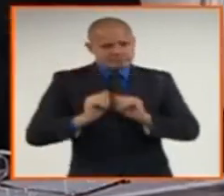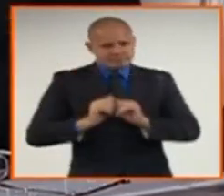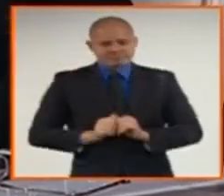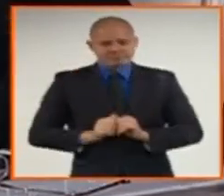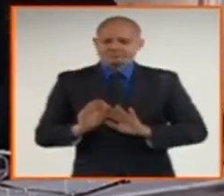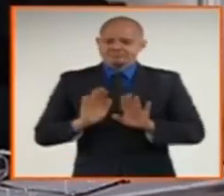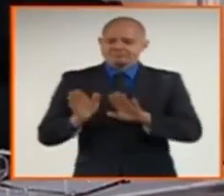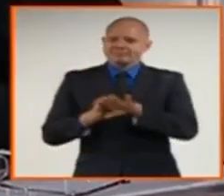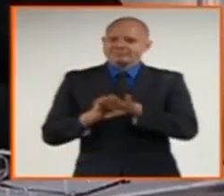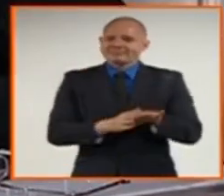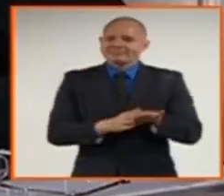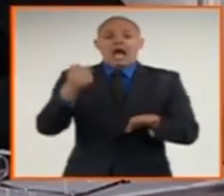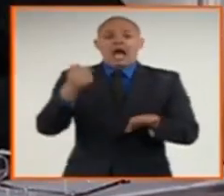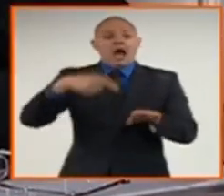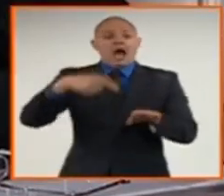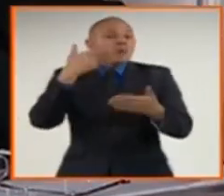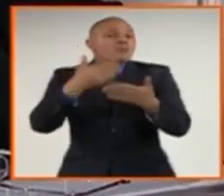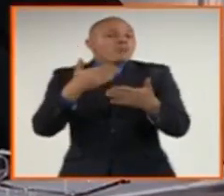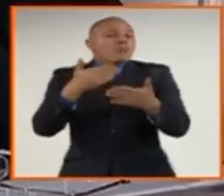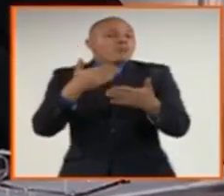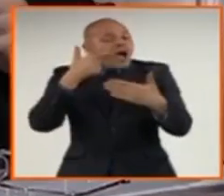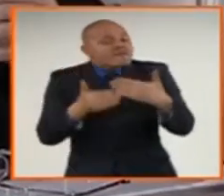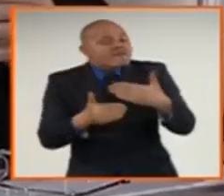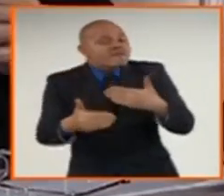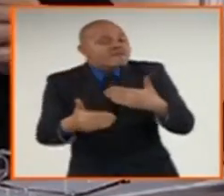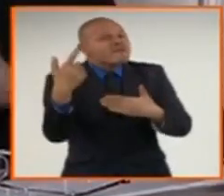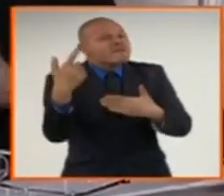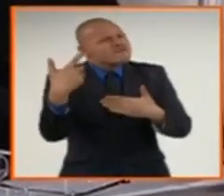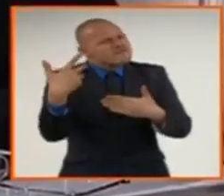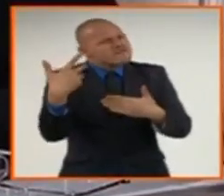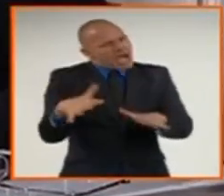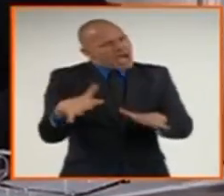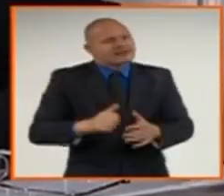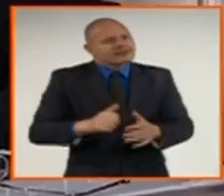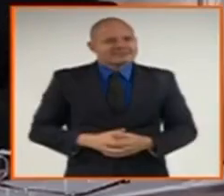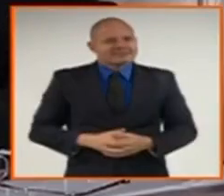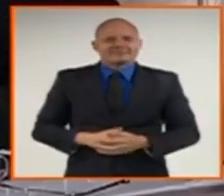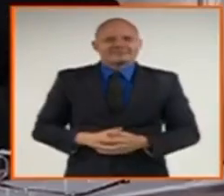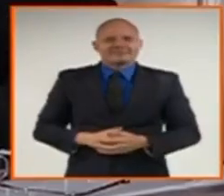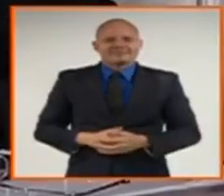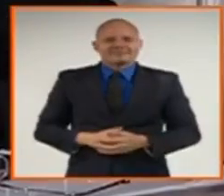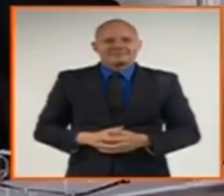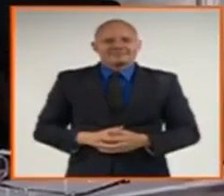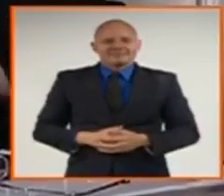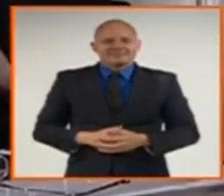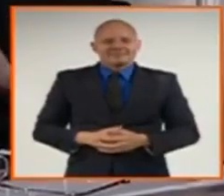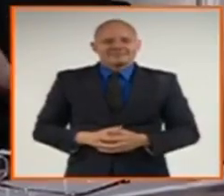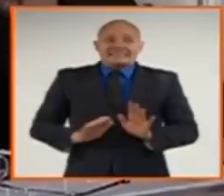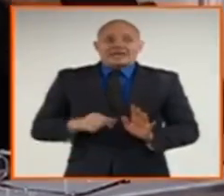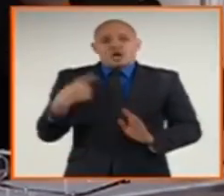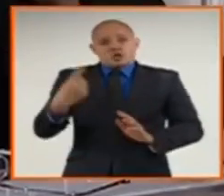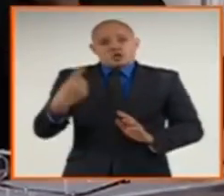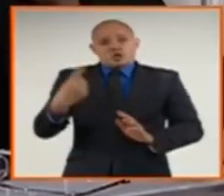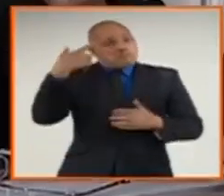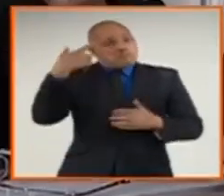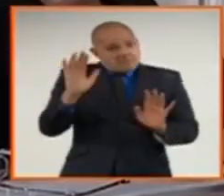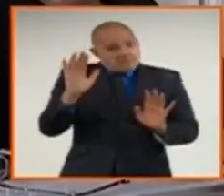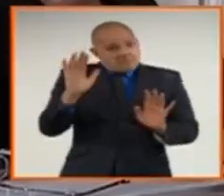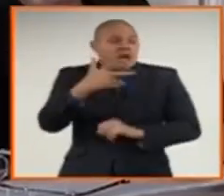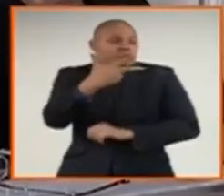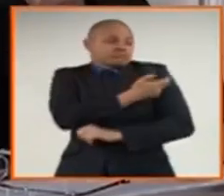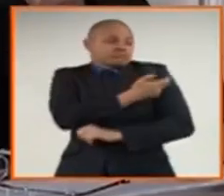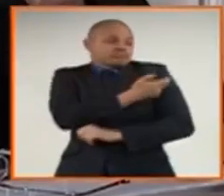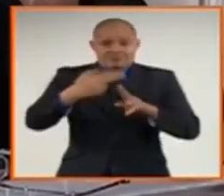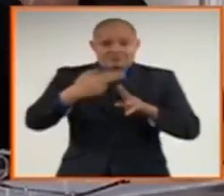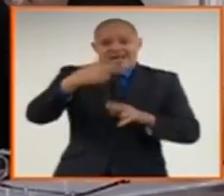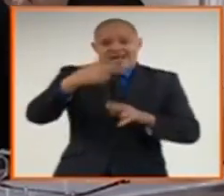y por ensayos que estamos realizando, aprobados ya, que están en curso. Entonces, nosotros pensamos que Abdala es una vacuna